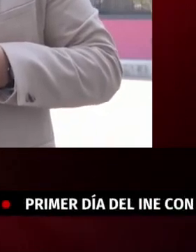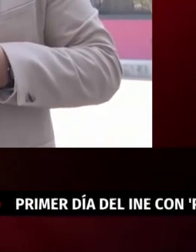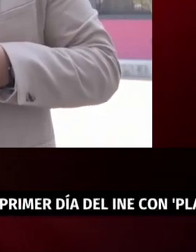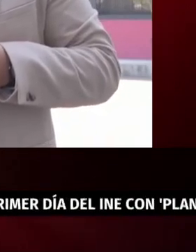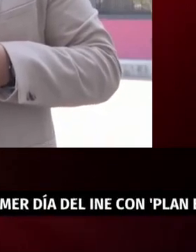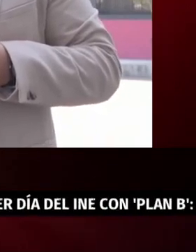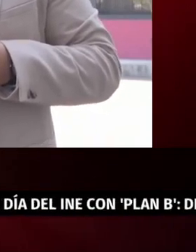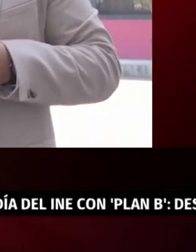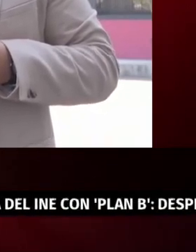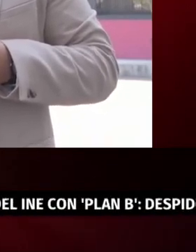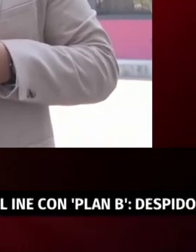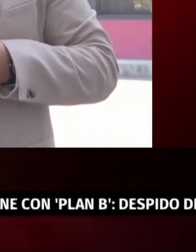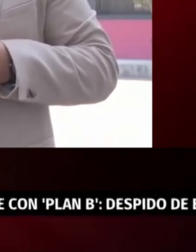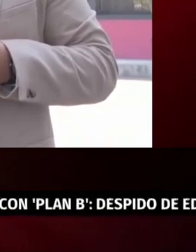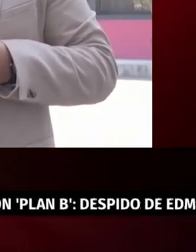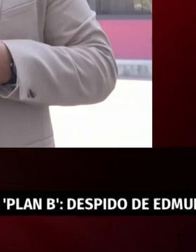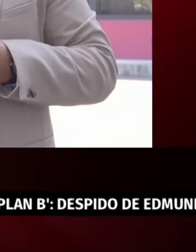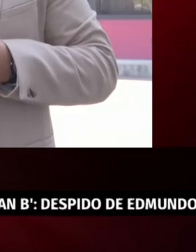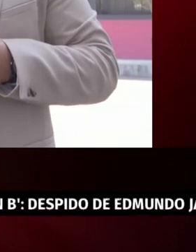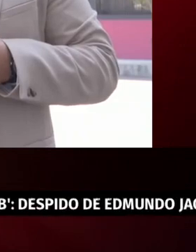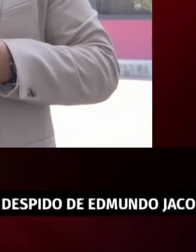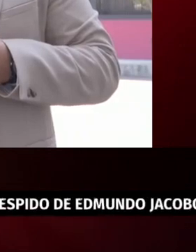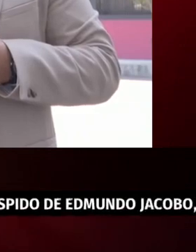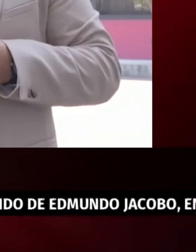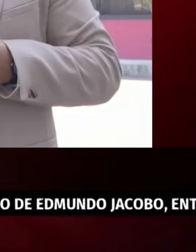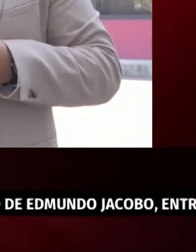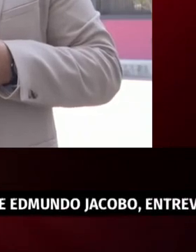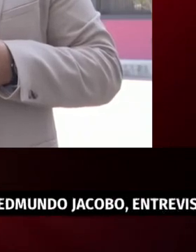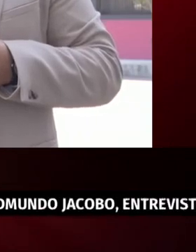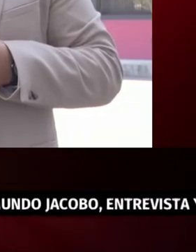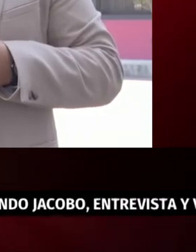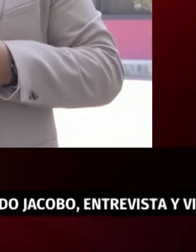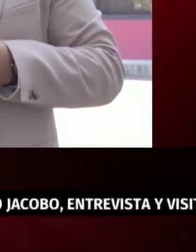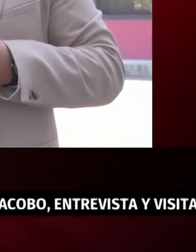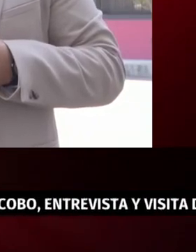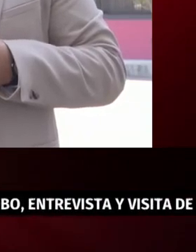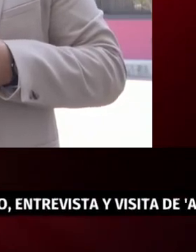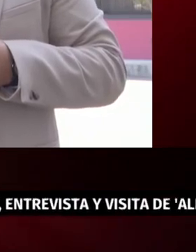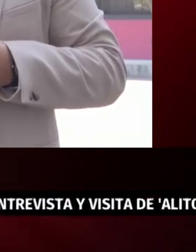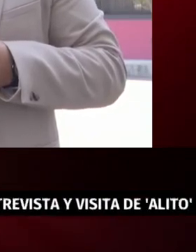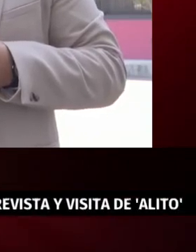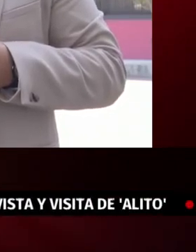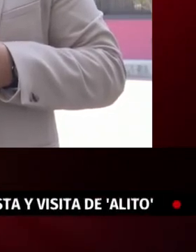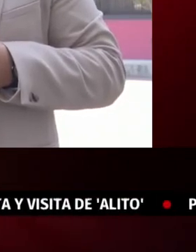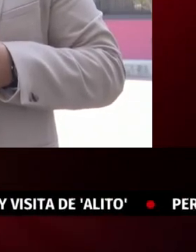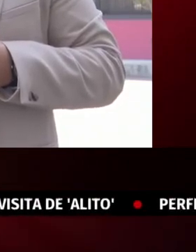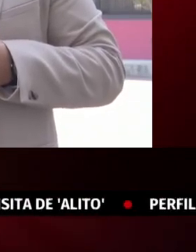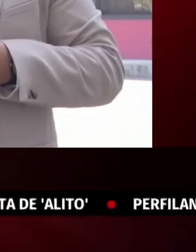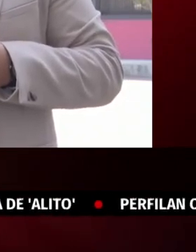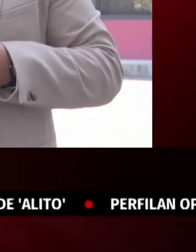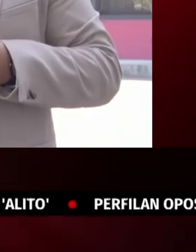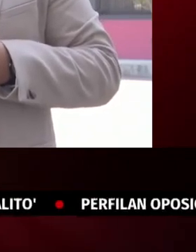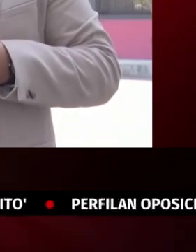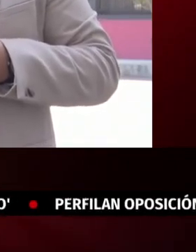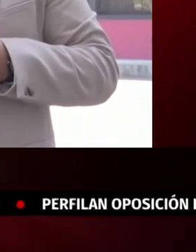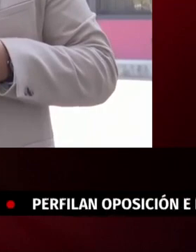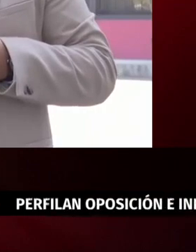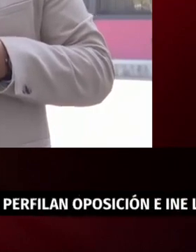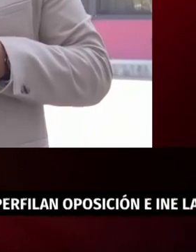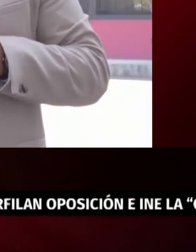la estructura del Consejo General como lo conocíamos. El primer cambio es que ya no se encuentra Edmundo Jacobo, y veo